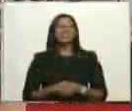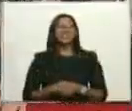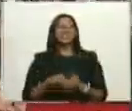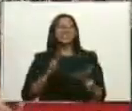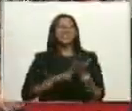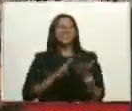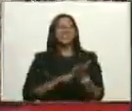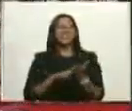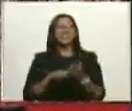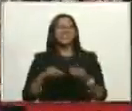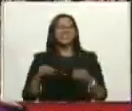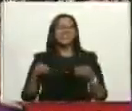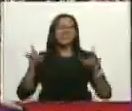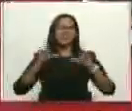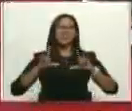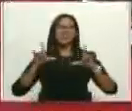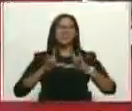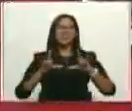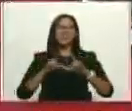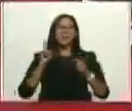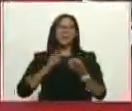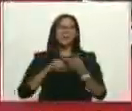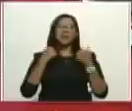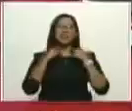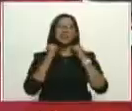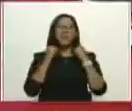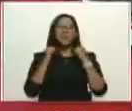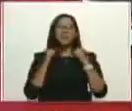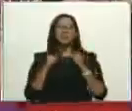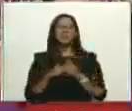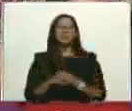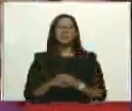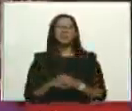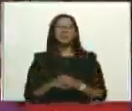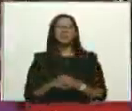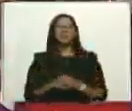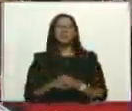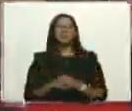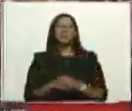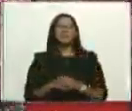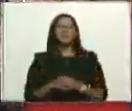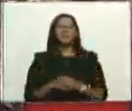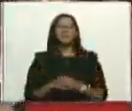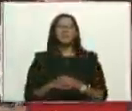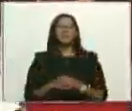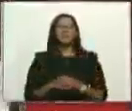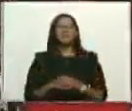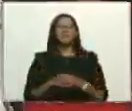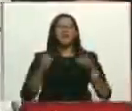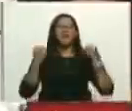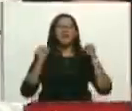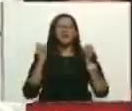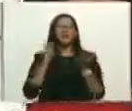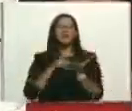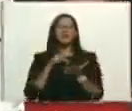la querida camarada, esposa de Aristóbulo Isturiz. Aristóbulo presente.